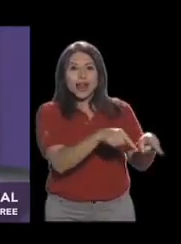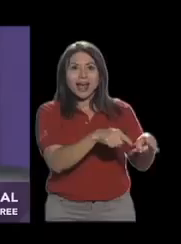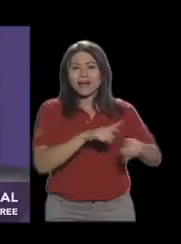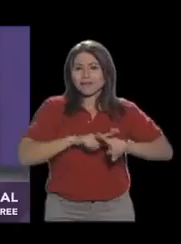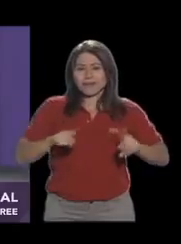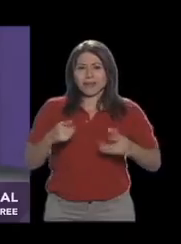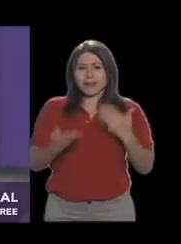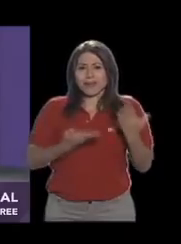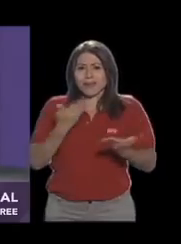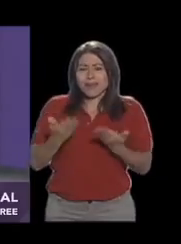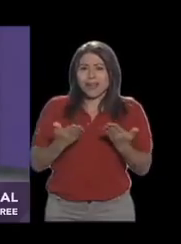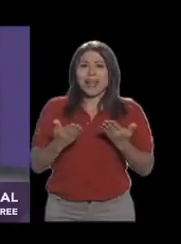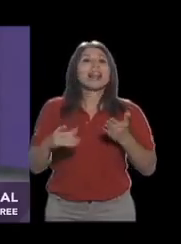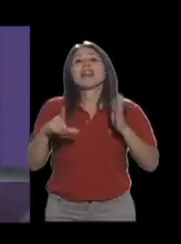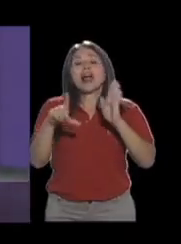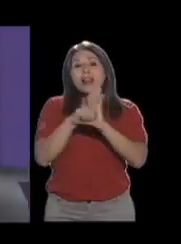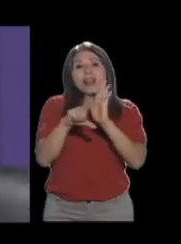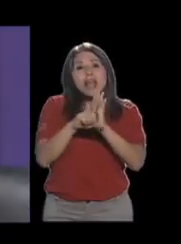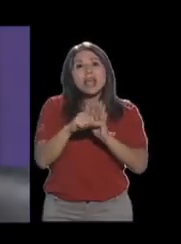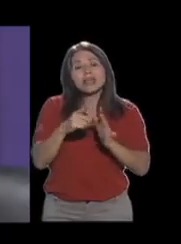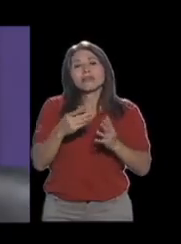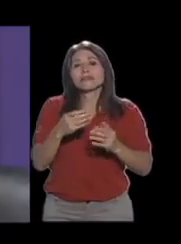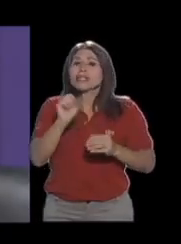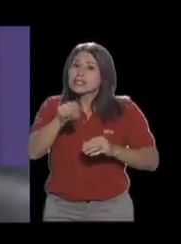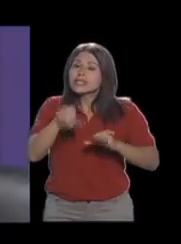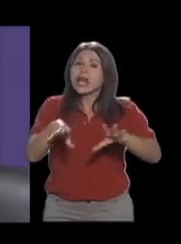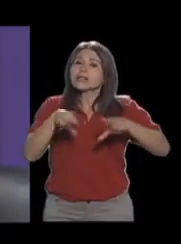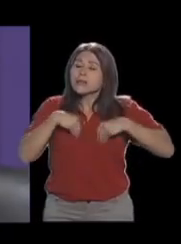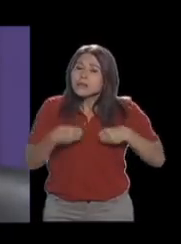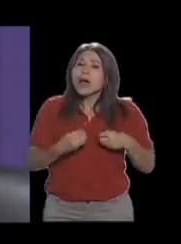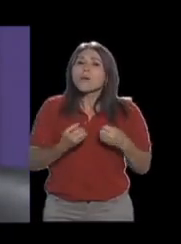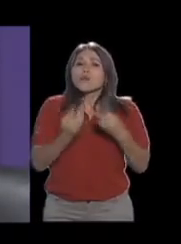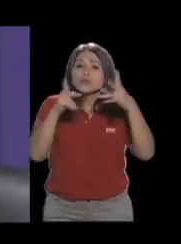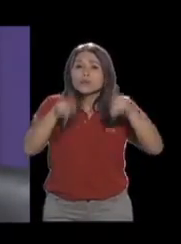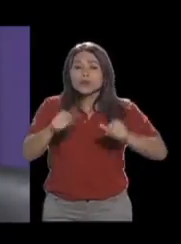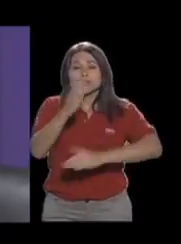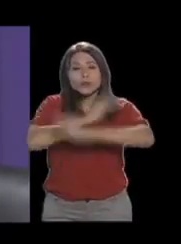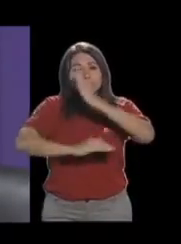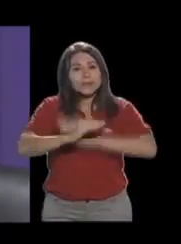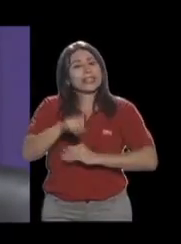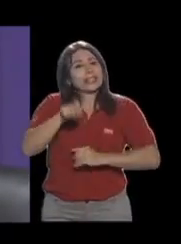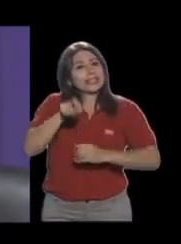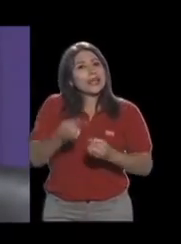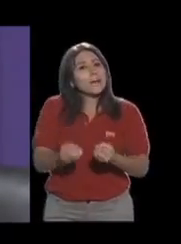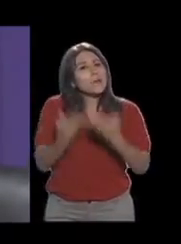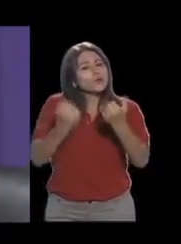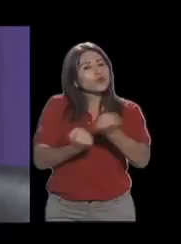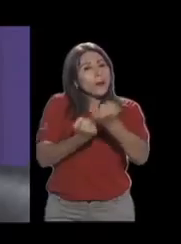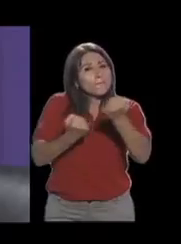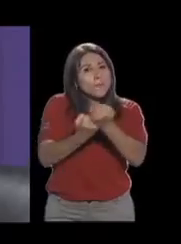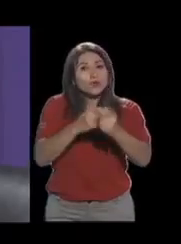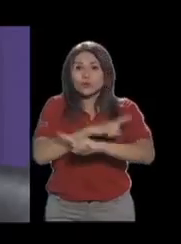con discapacidad que requieren muchísimos apoyos para ejercer sus derechos patrimoniales. Pero eso no